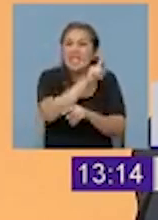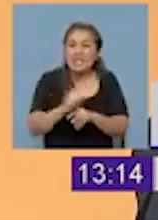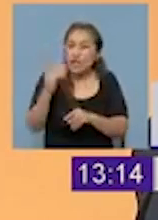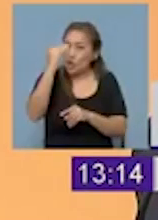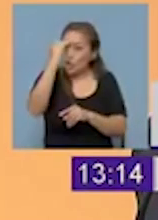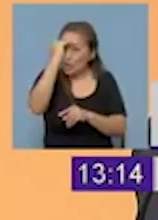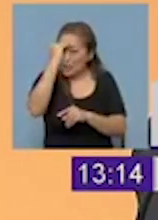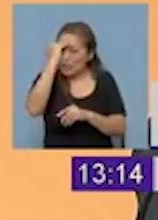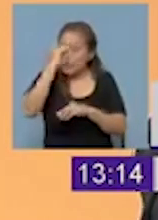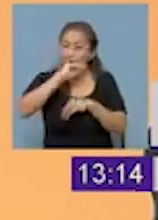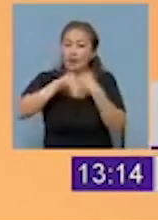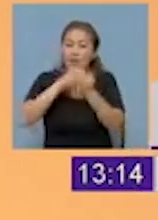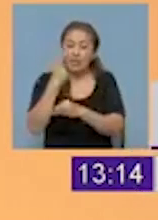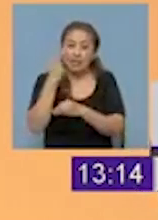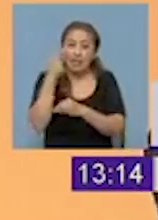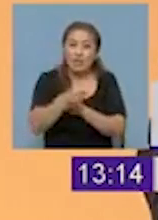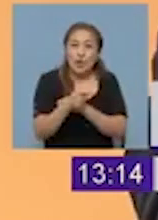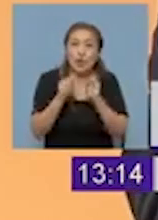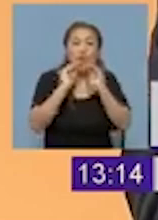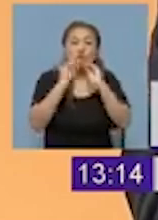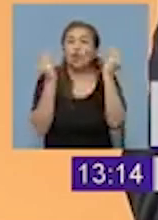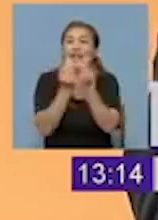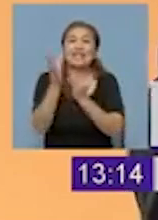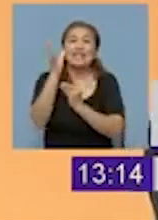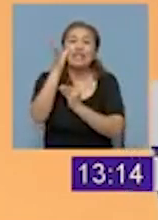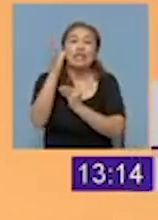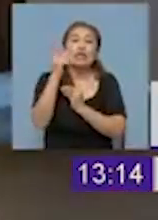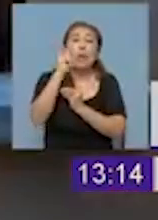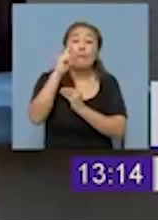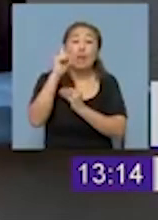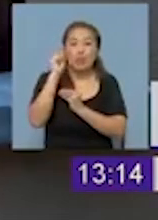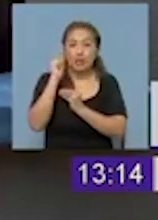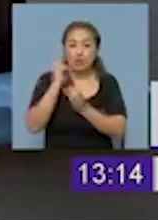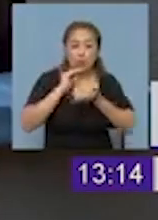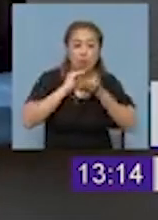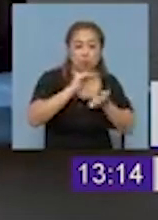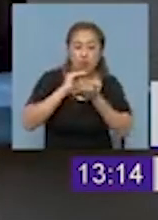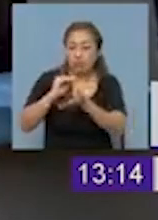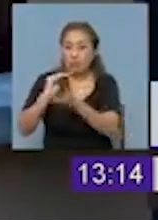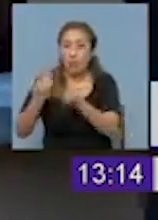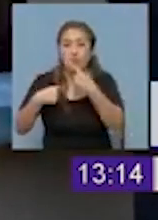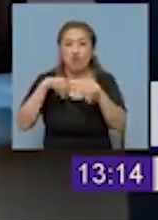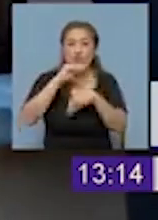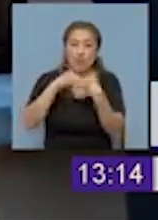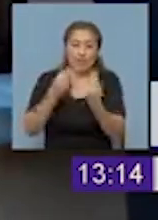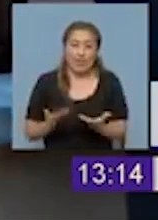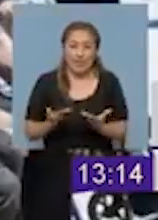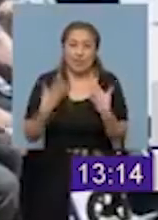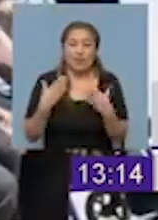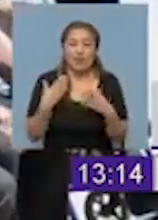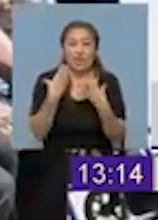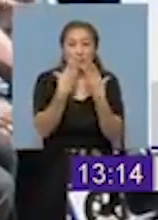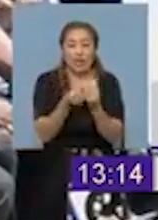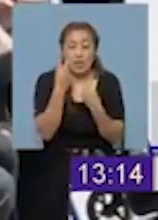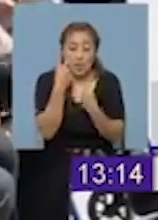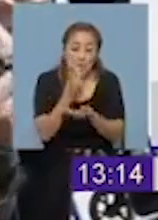residen en forma permanente una inversión casi de 500 mil pesos por familia que invirtió el estado nacional en el estado provincial creo que muestra